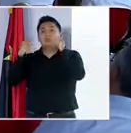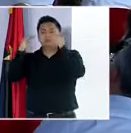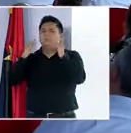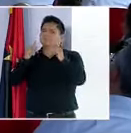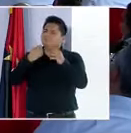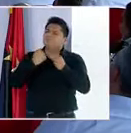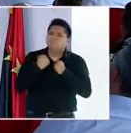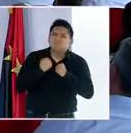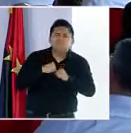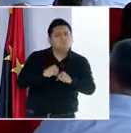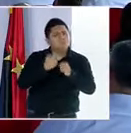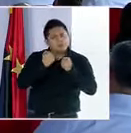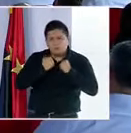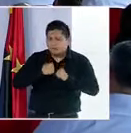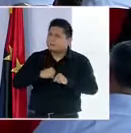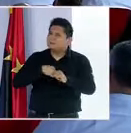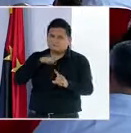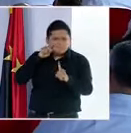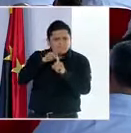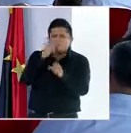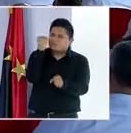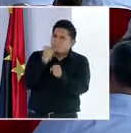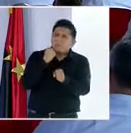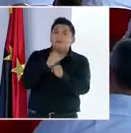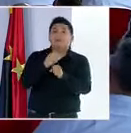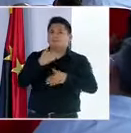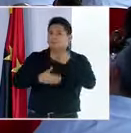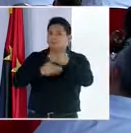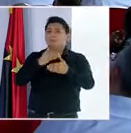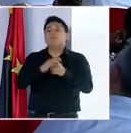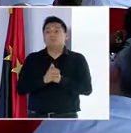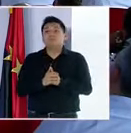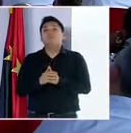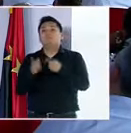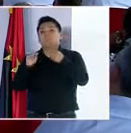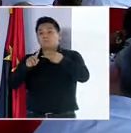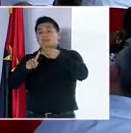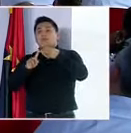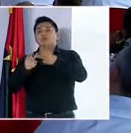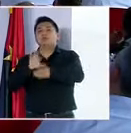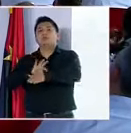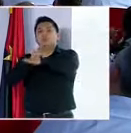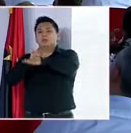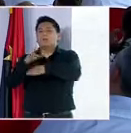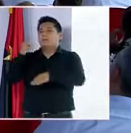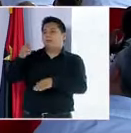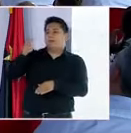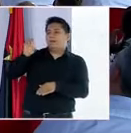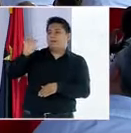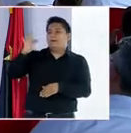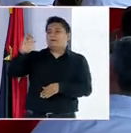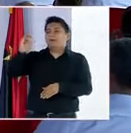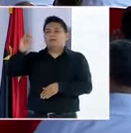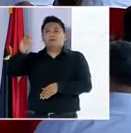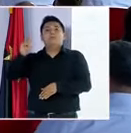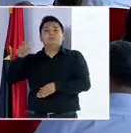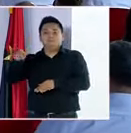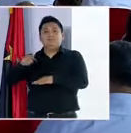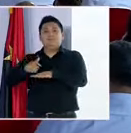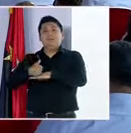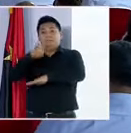gran esfuerzo y la dedicación, al doctor Héctor Miguel Parra López, el rector de la Universidad Francisco de